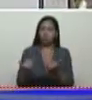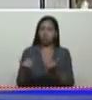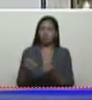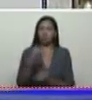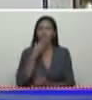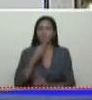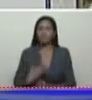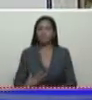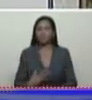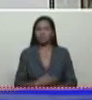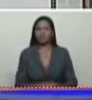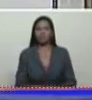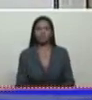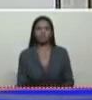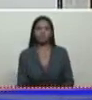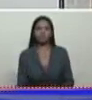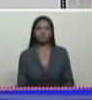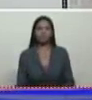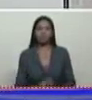Diciembre